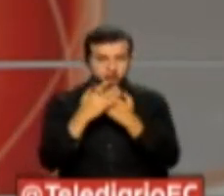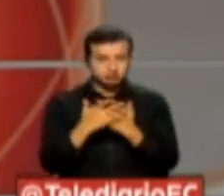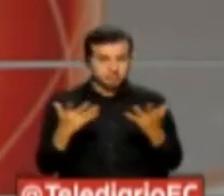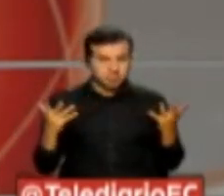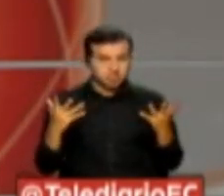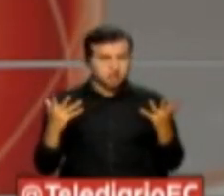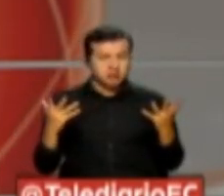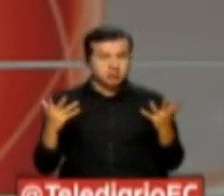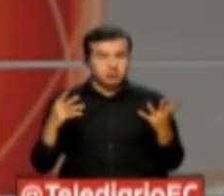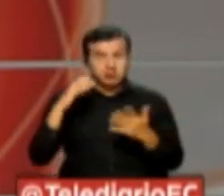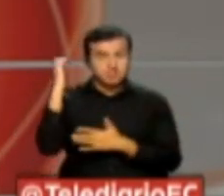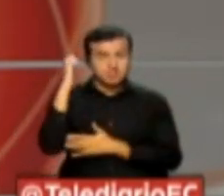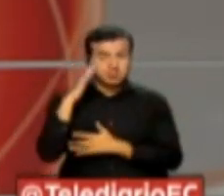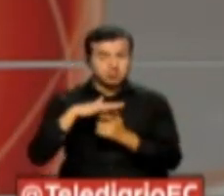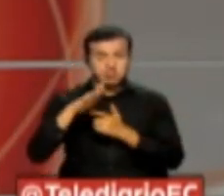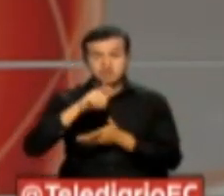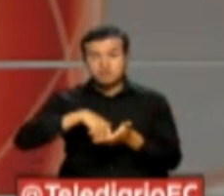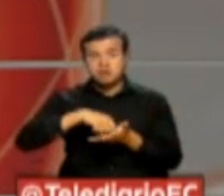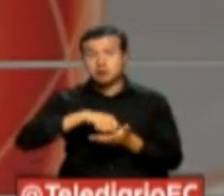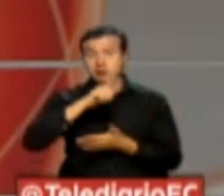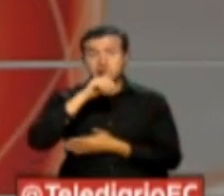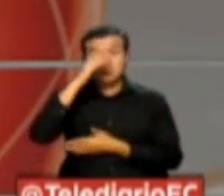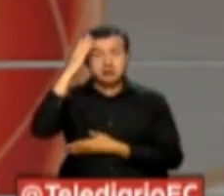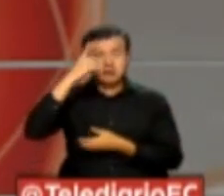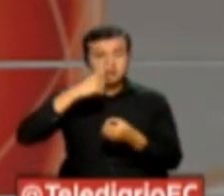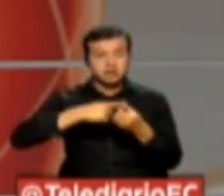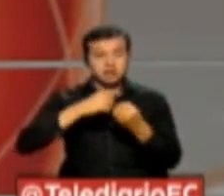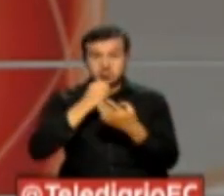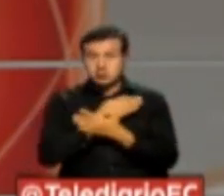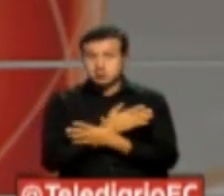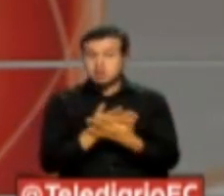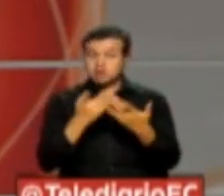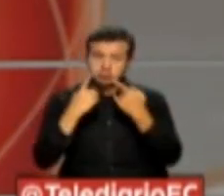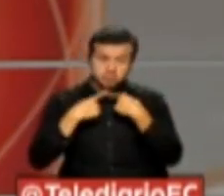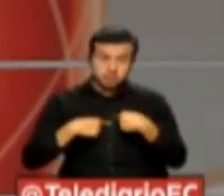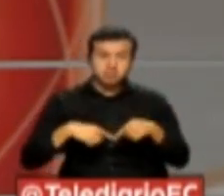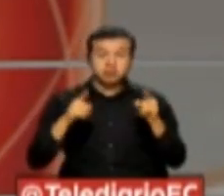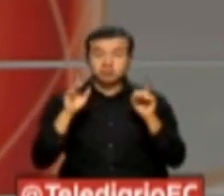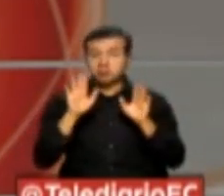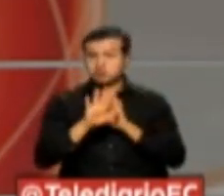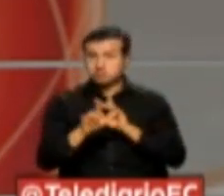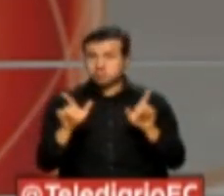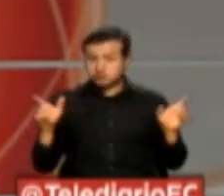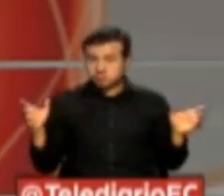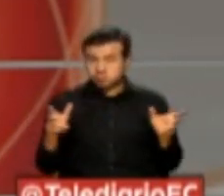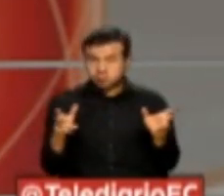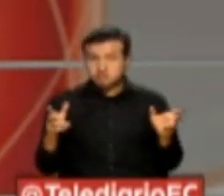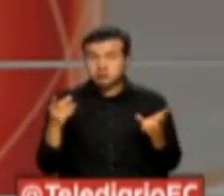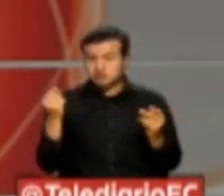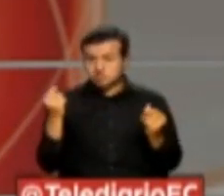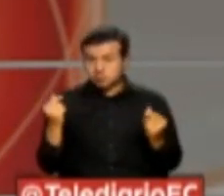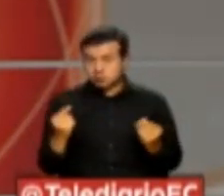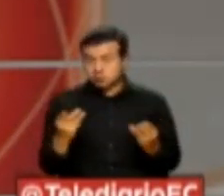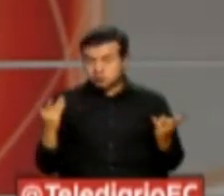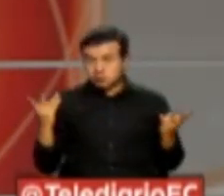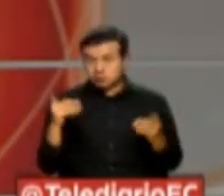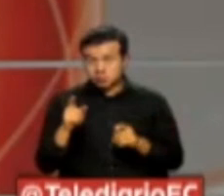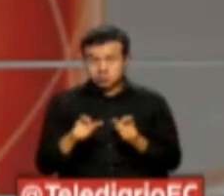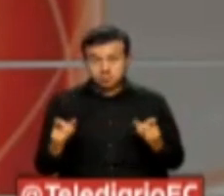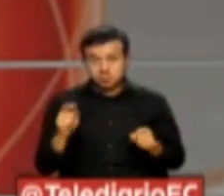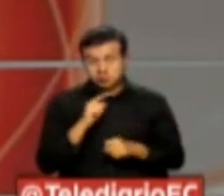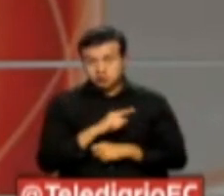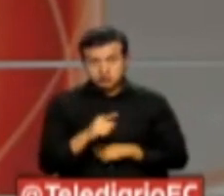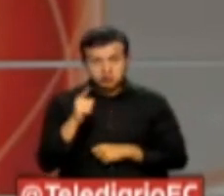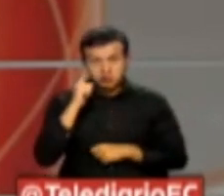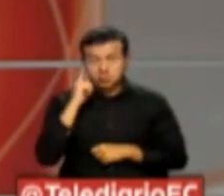Esta declaratoria fue firmada por el alcalde de Quito, quien anunció que se destinará recursos económicos y que las personas